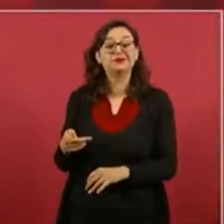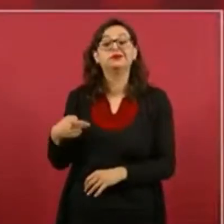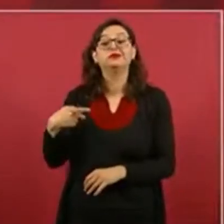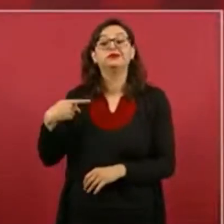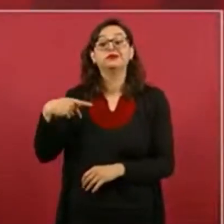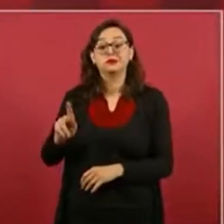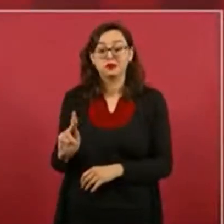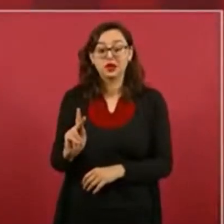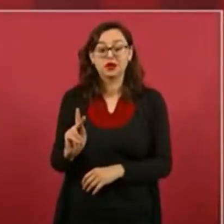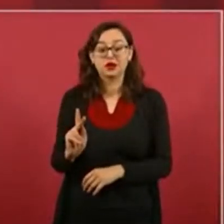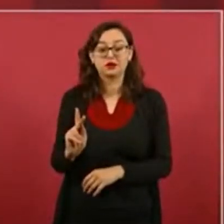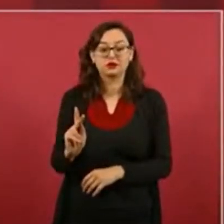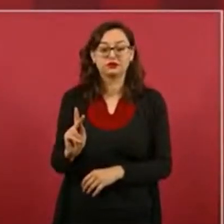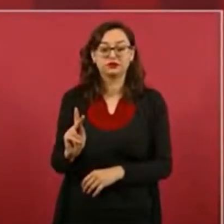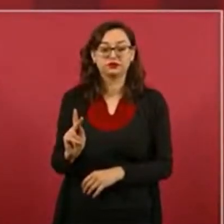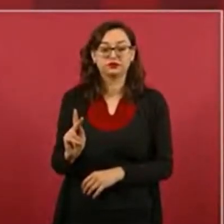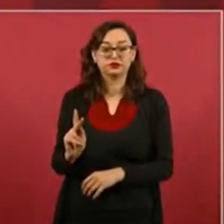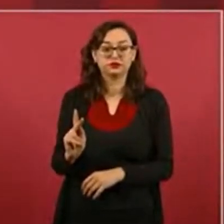este